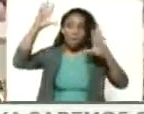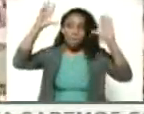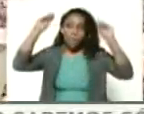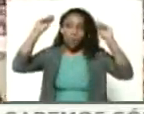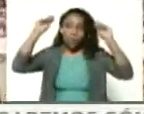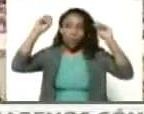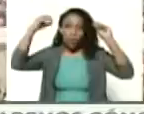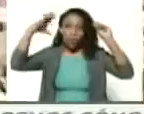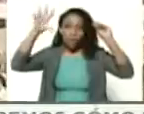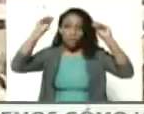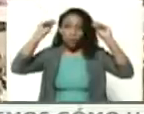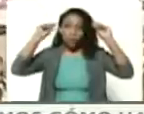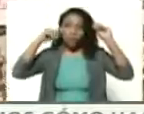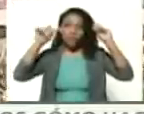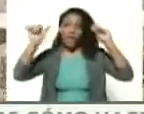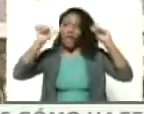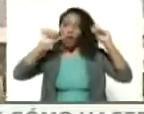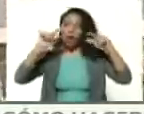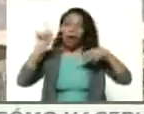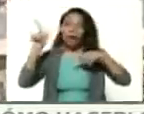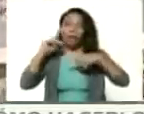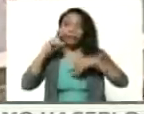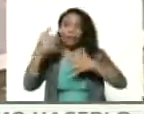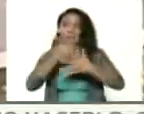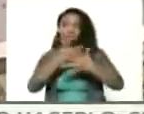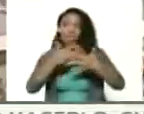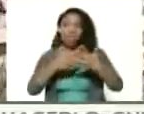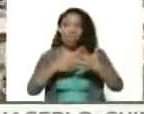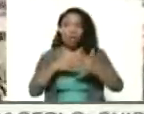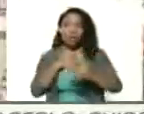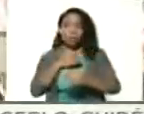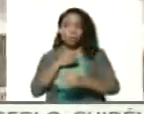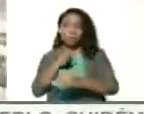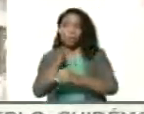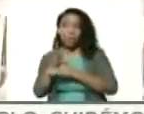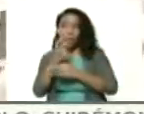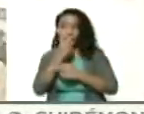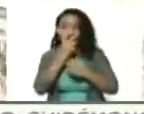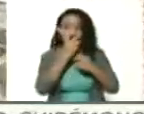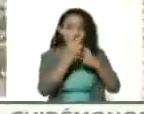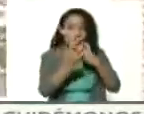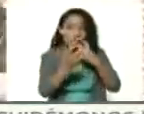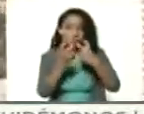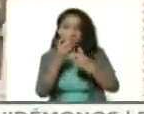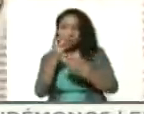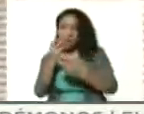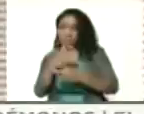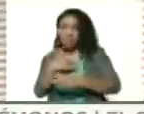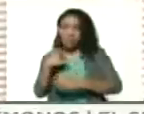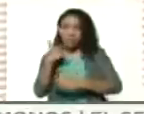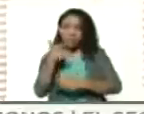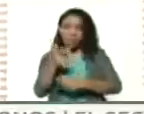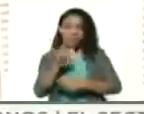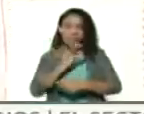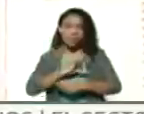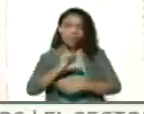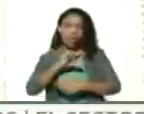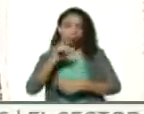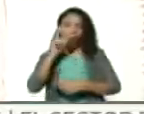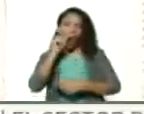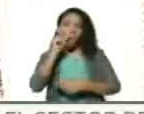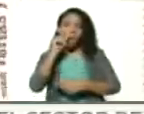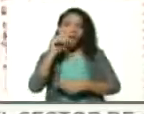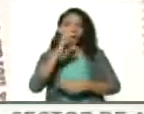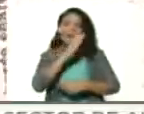Y el agua. Aquí se relata incluso la incursión o la visita si se prefiere llamar así, del señor Capriles